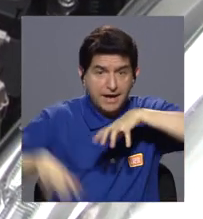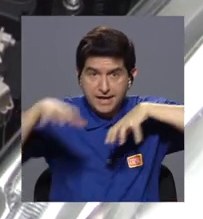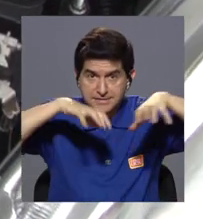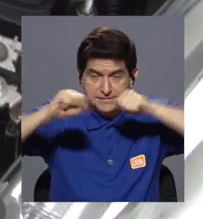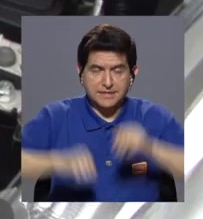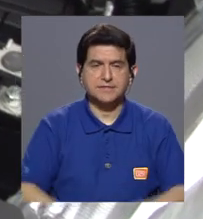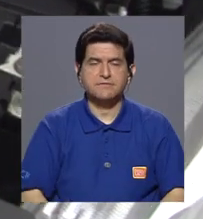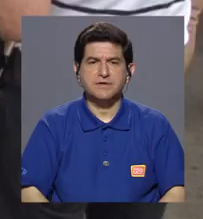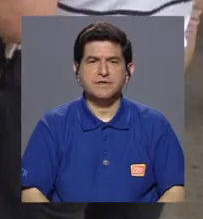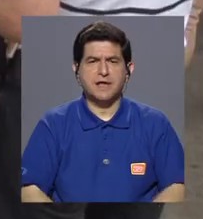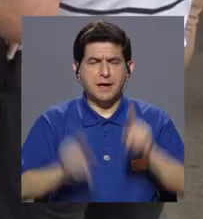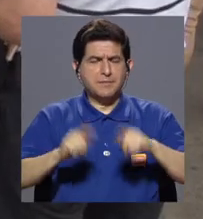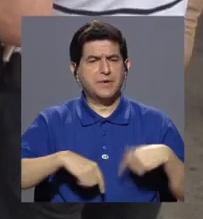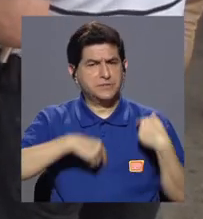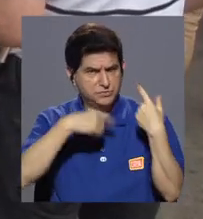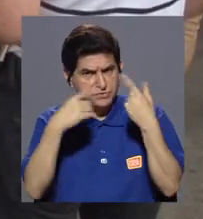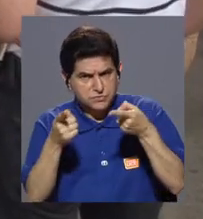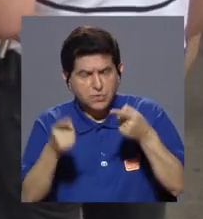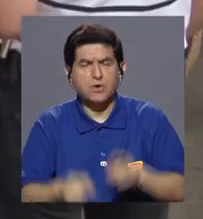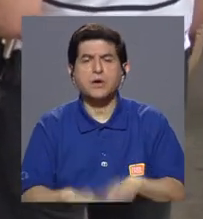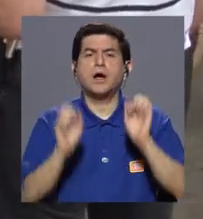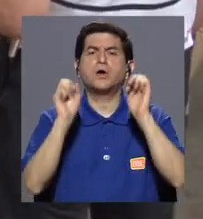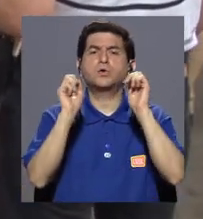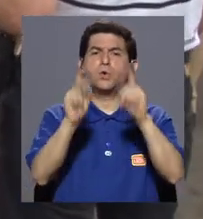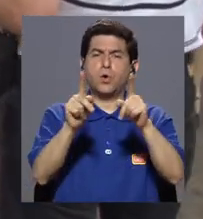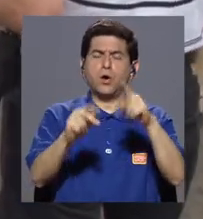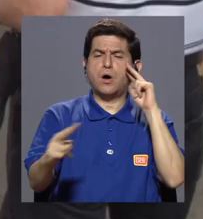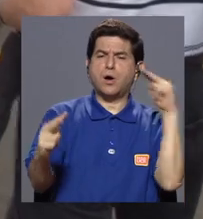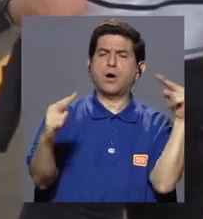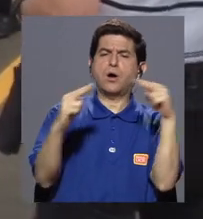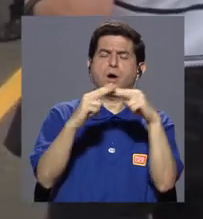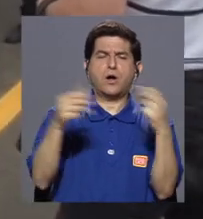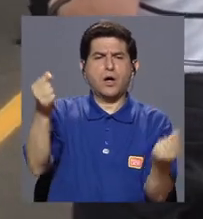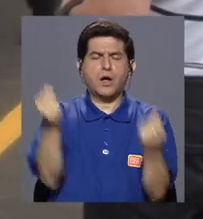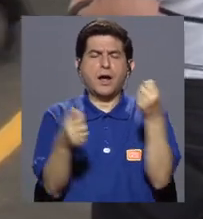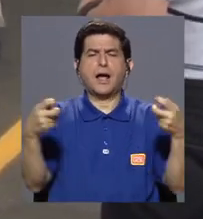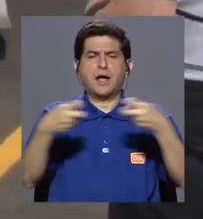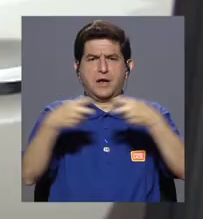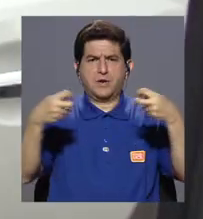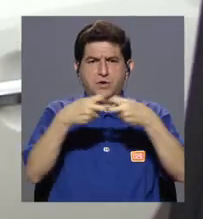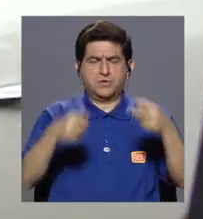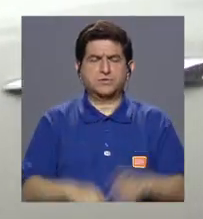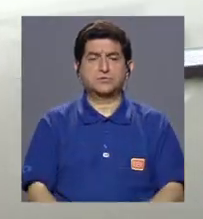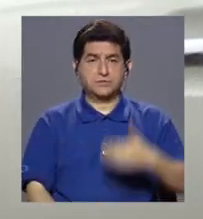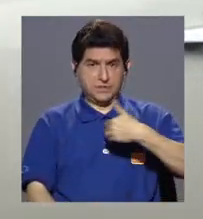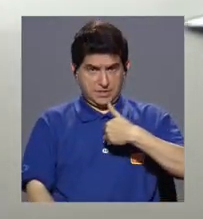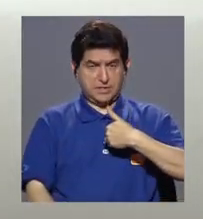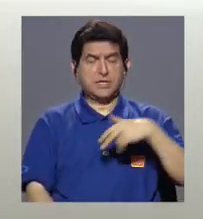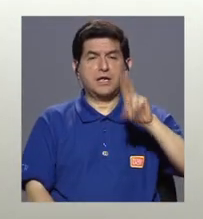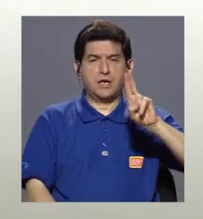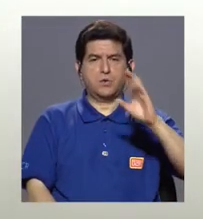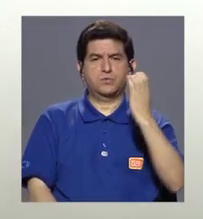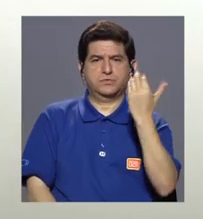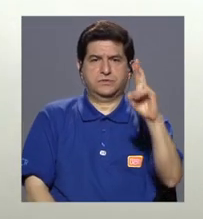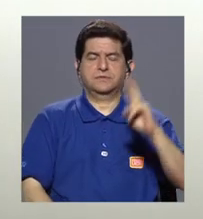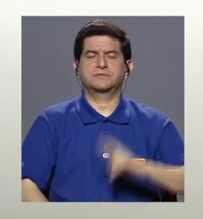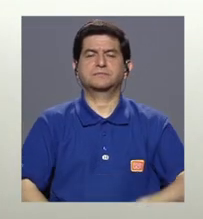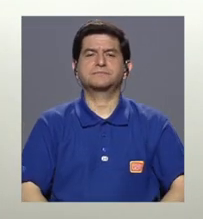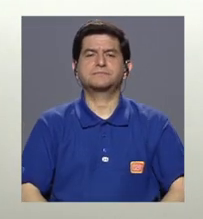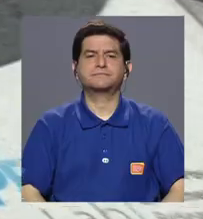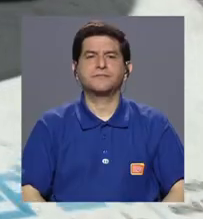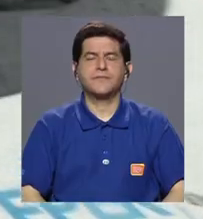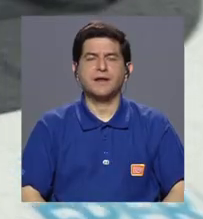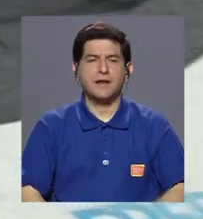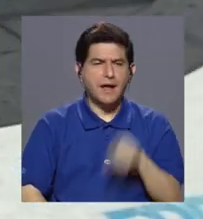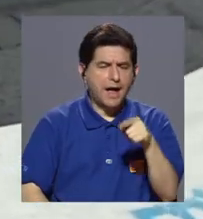Durante el evento, las y los asistentes tuvieron la oportunidad de conocer los vehículos eléctricos con los que cuenta la Universidad de Costa